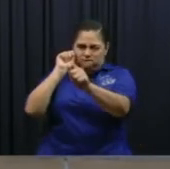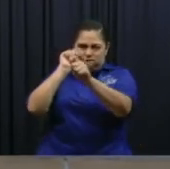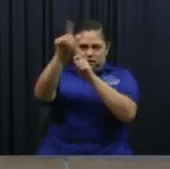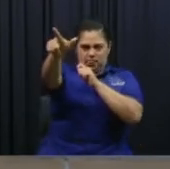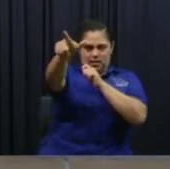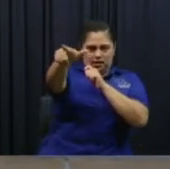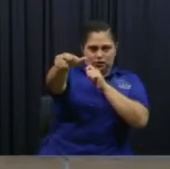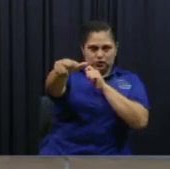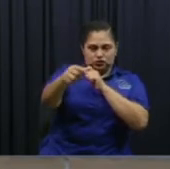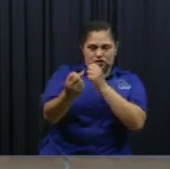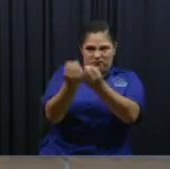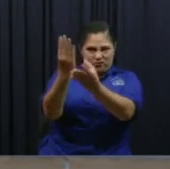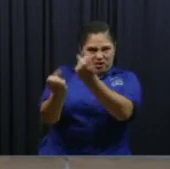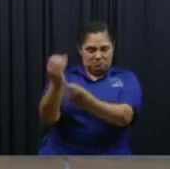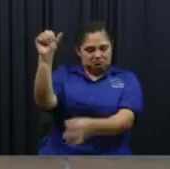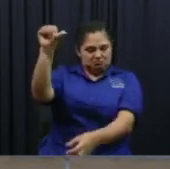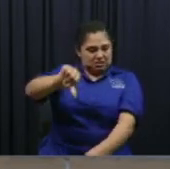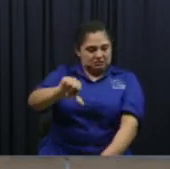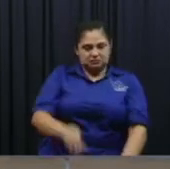maligno